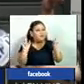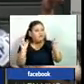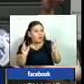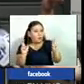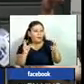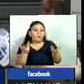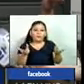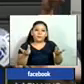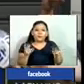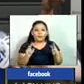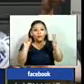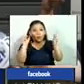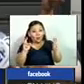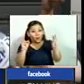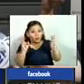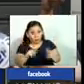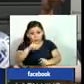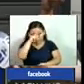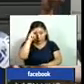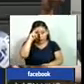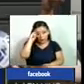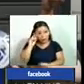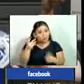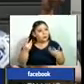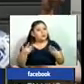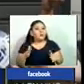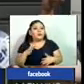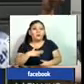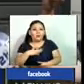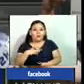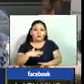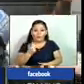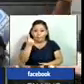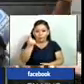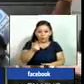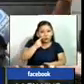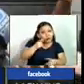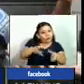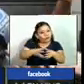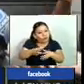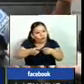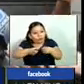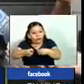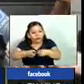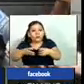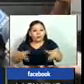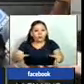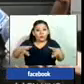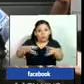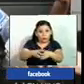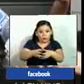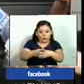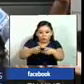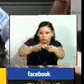ejercicio de la profesión y ya existen gente que van a controlar eso ya un personal que esté